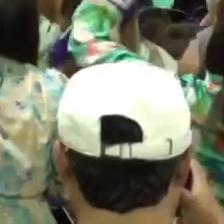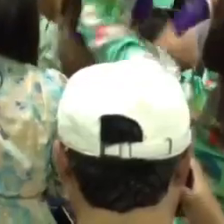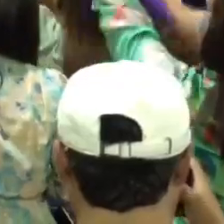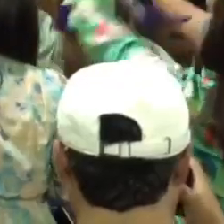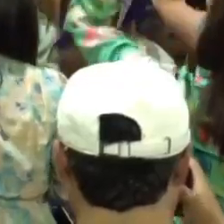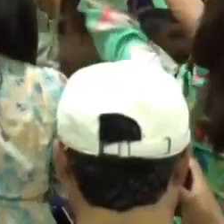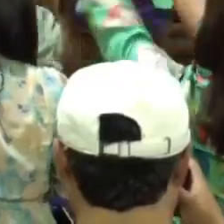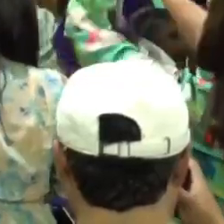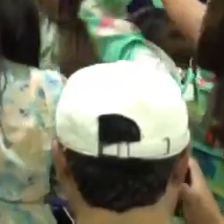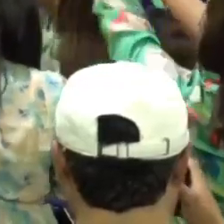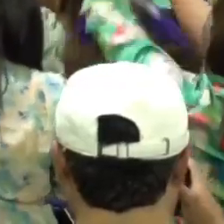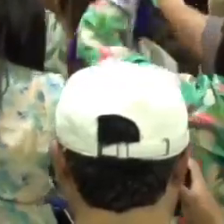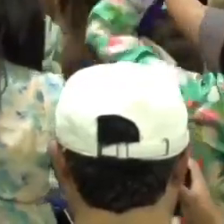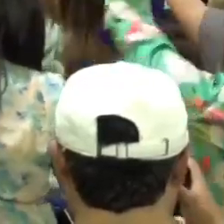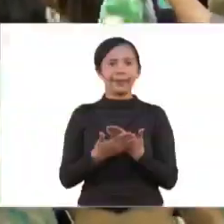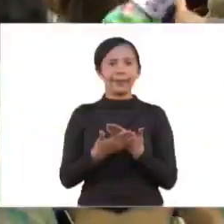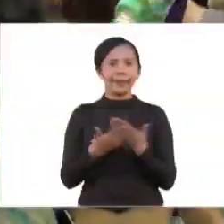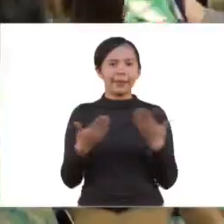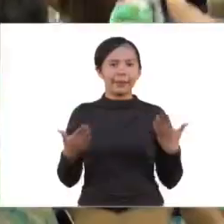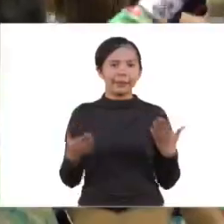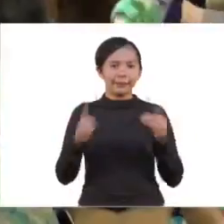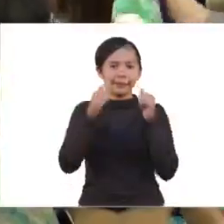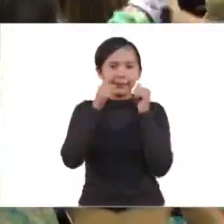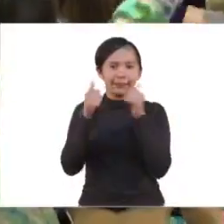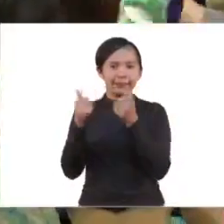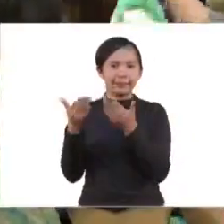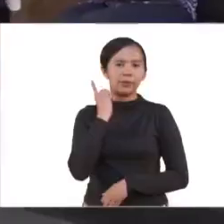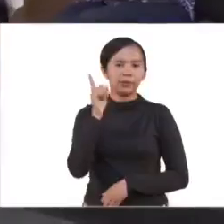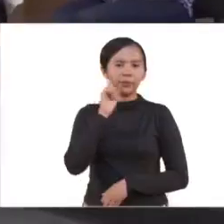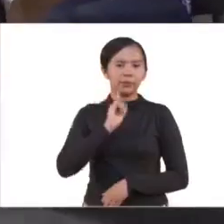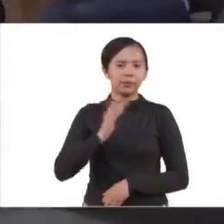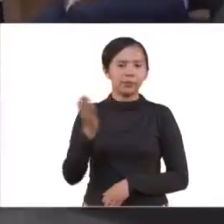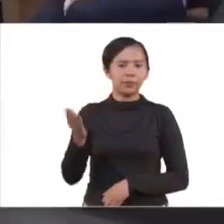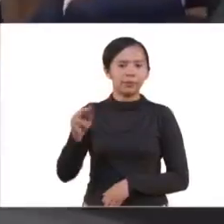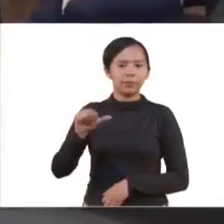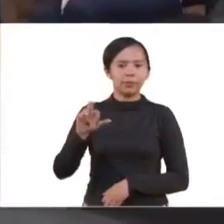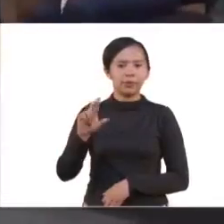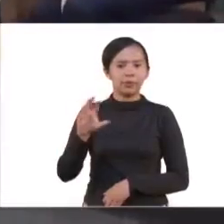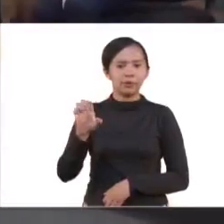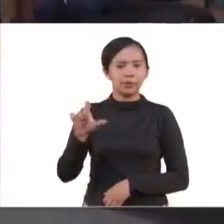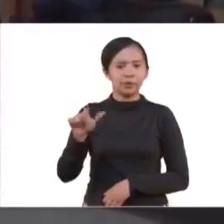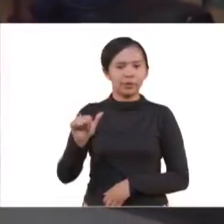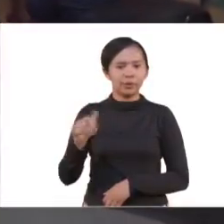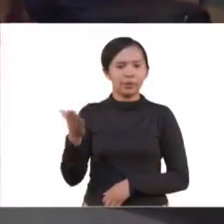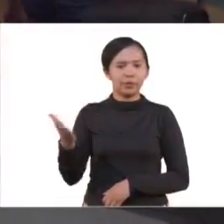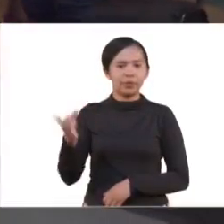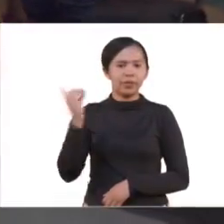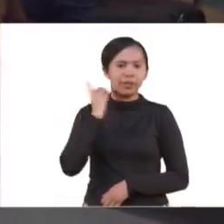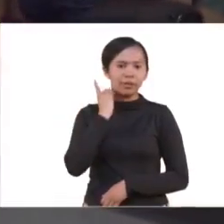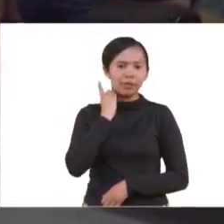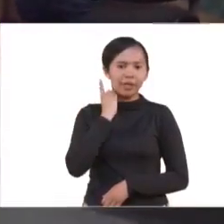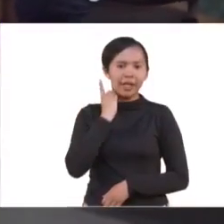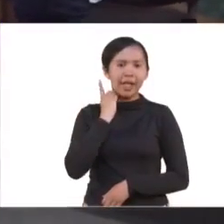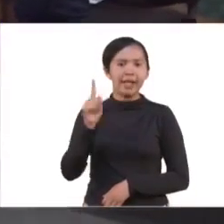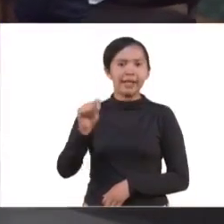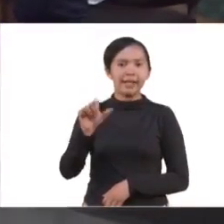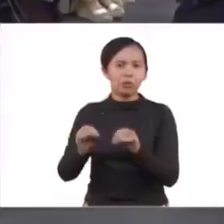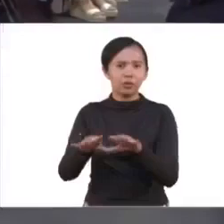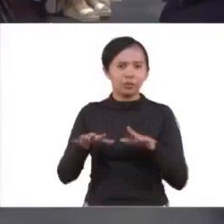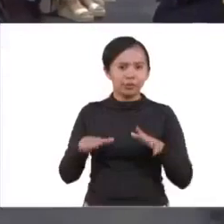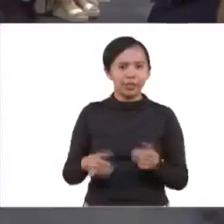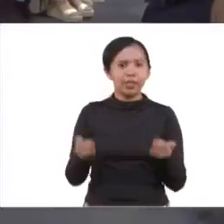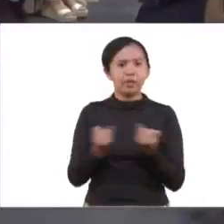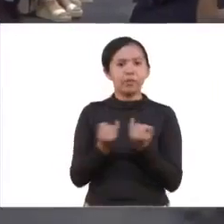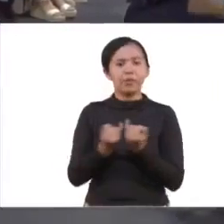Evelyn Salgado Pineda reconoció la diputada presidenta de la comisión de igualdad de género en el congreso del estado Gaby Bernal